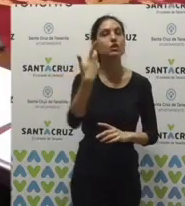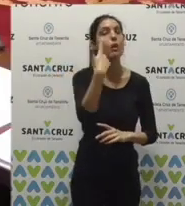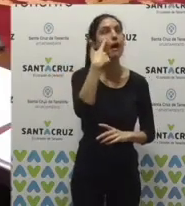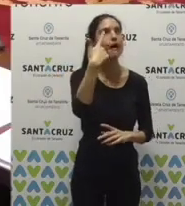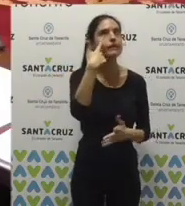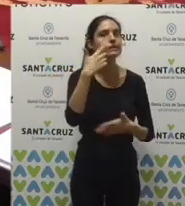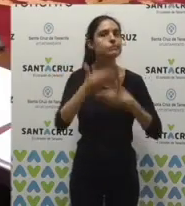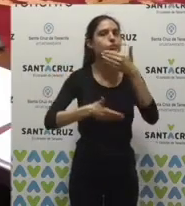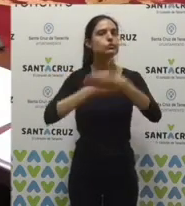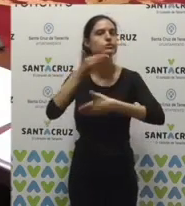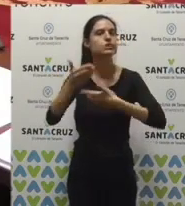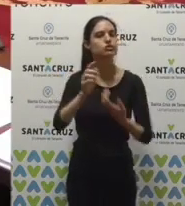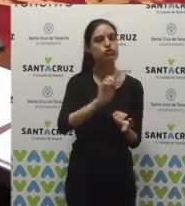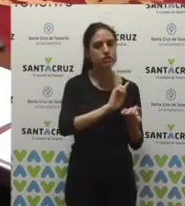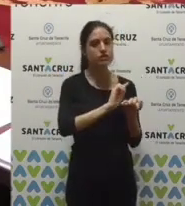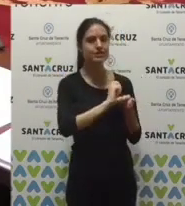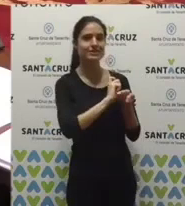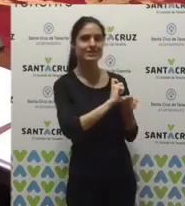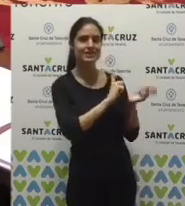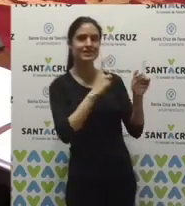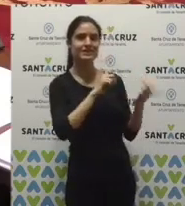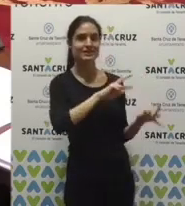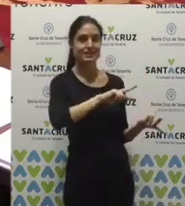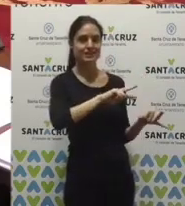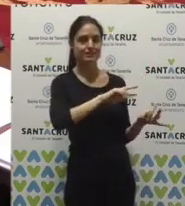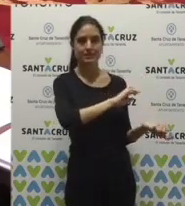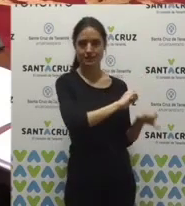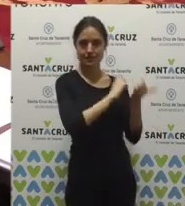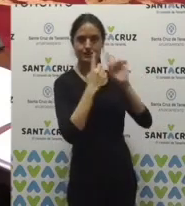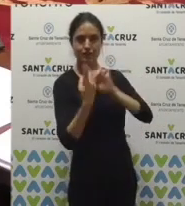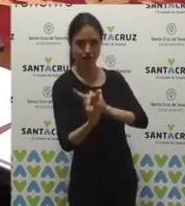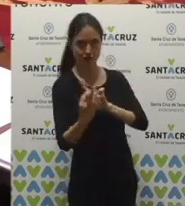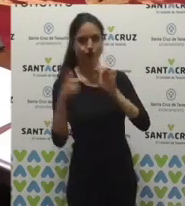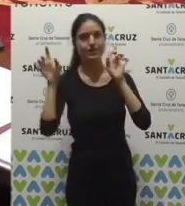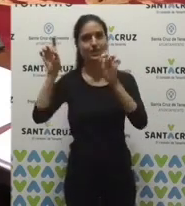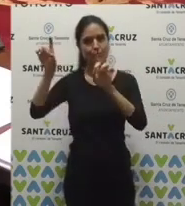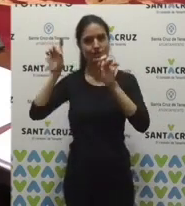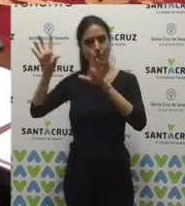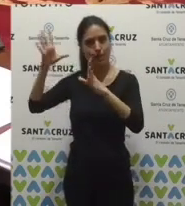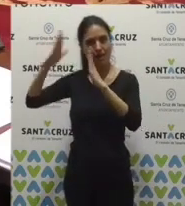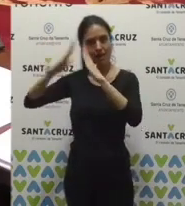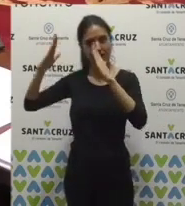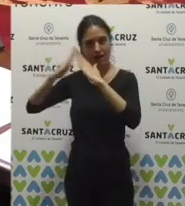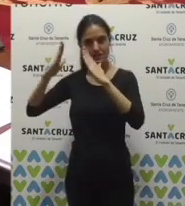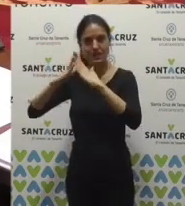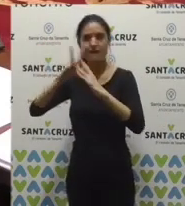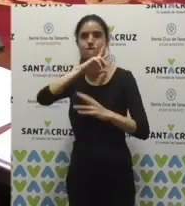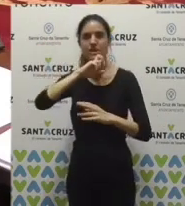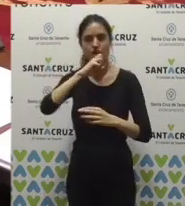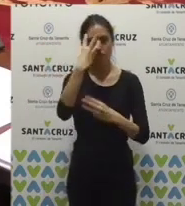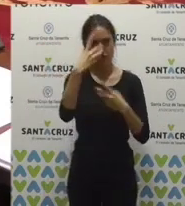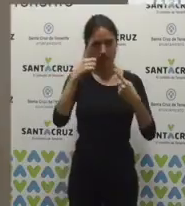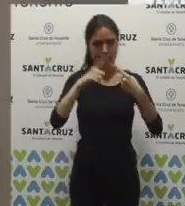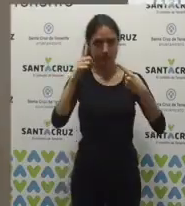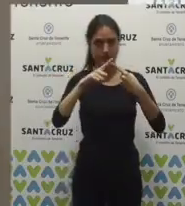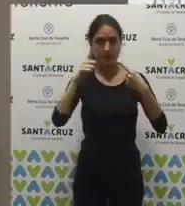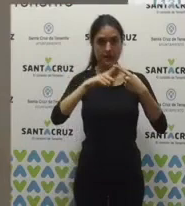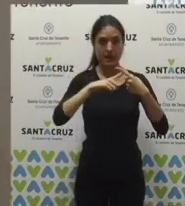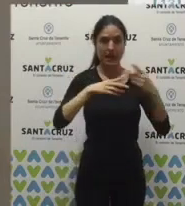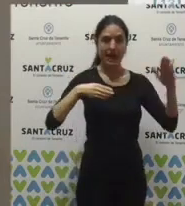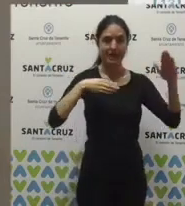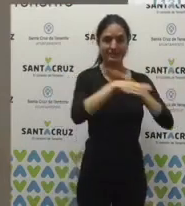el proceso de transición al modelo educativo en casa valorando tres tres aspectos o brechas la brecha de acceso a la tecnología